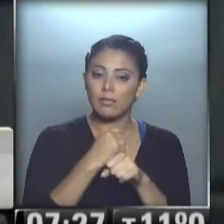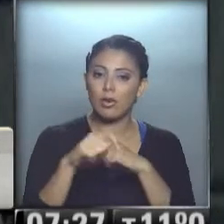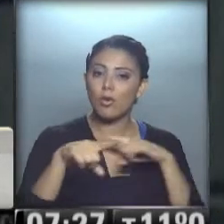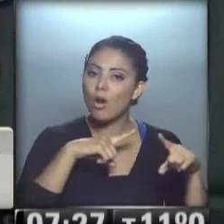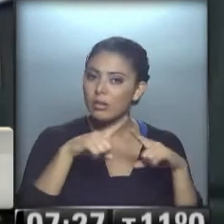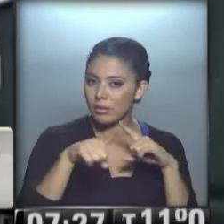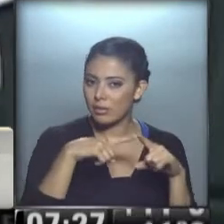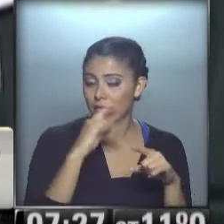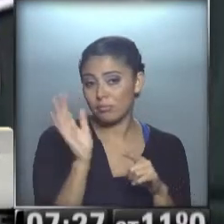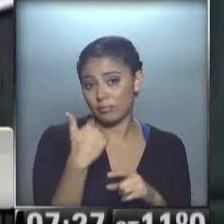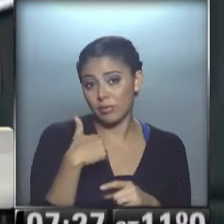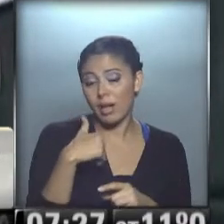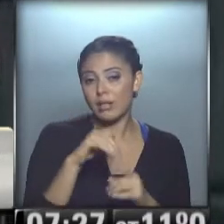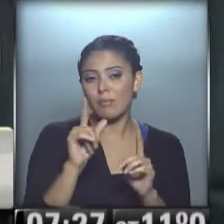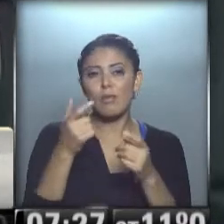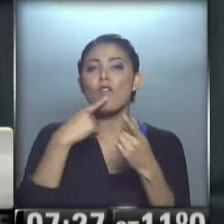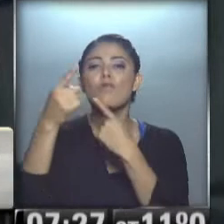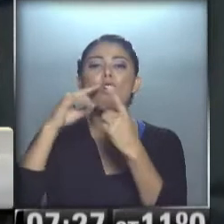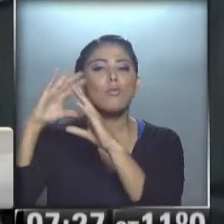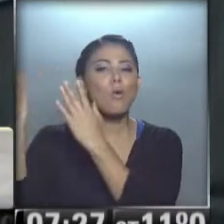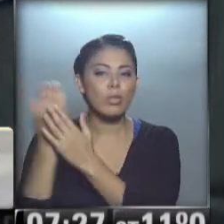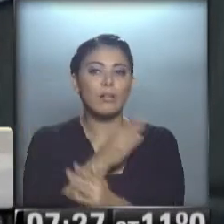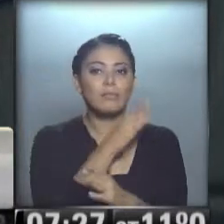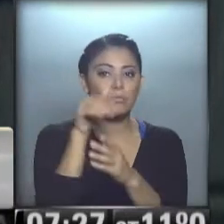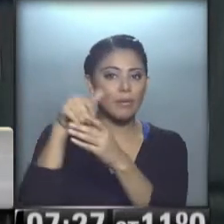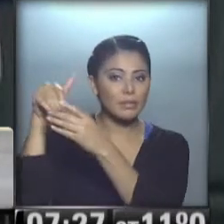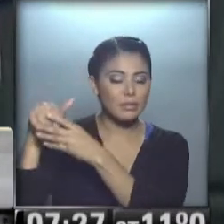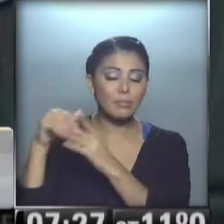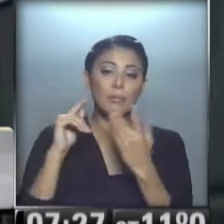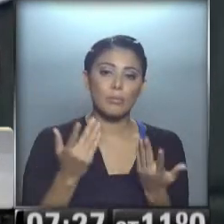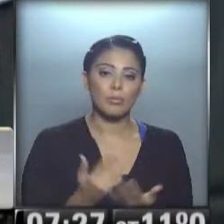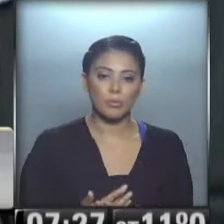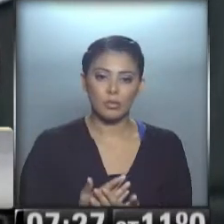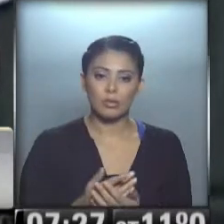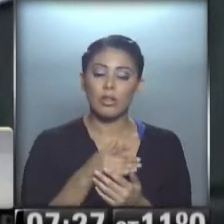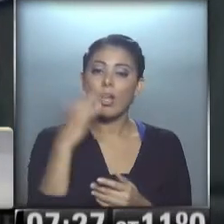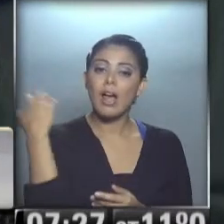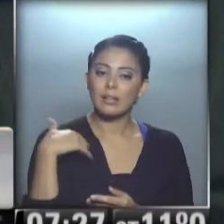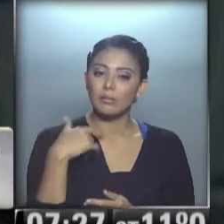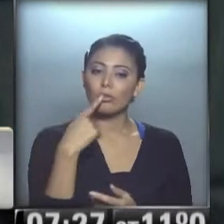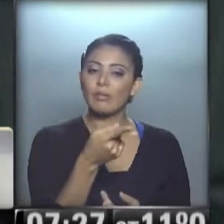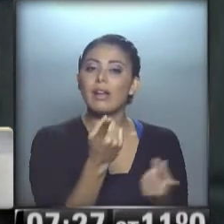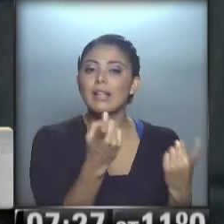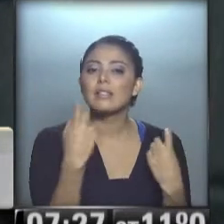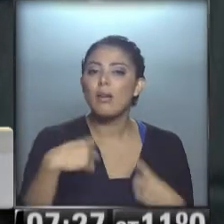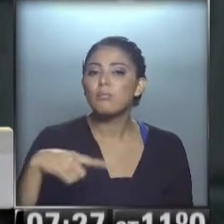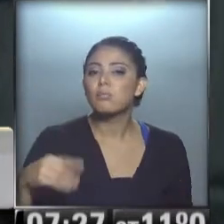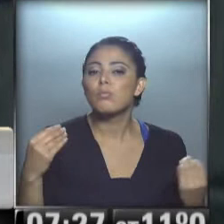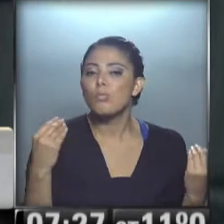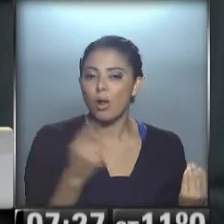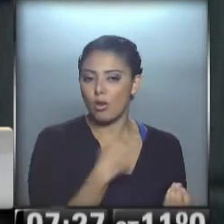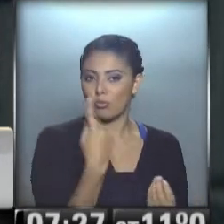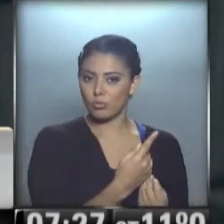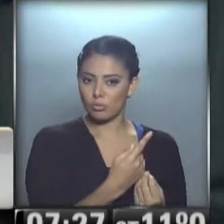voz argentina en estos foros mundiales y por supuesto, llevar a la Argentina qué necesidades tenemos